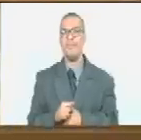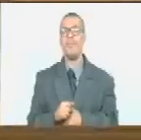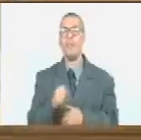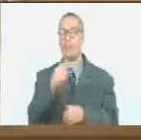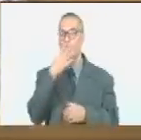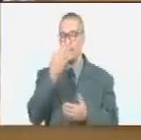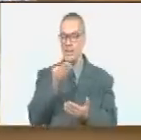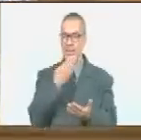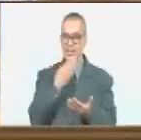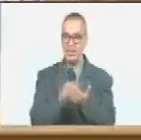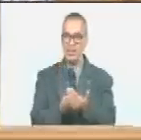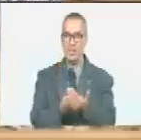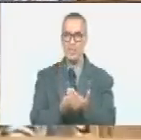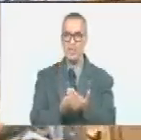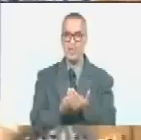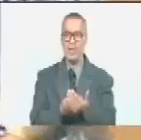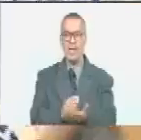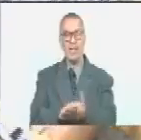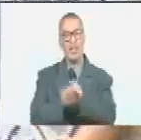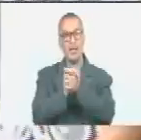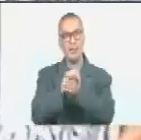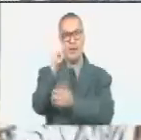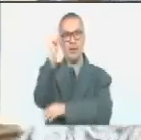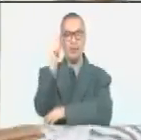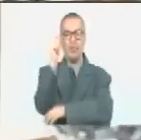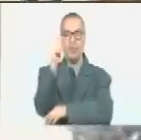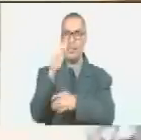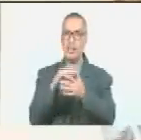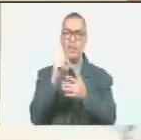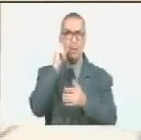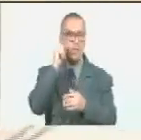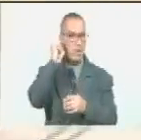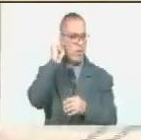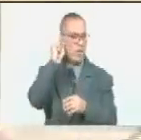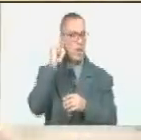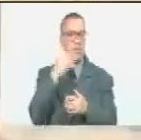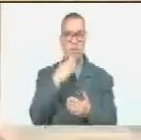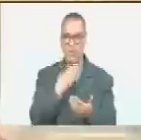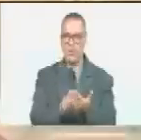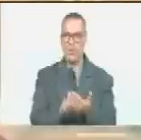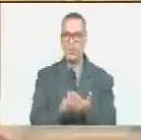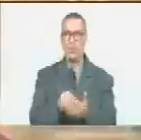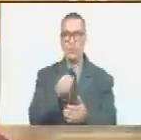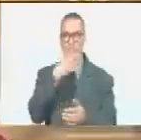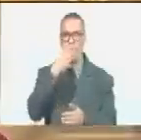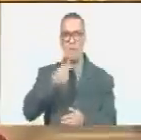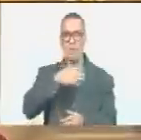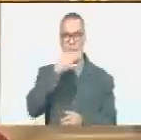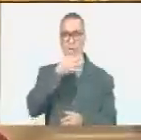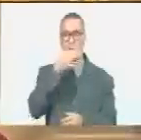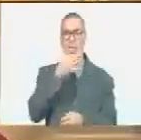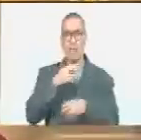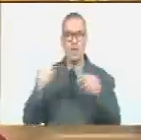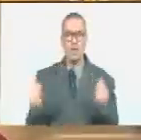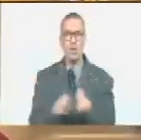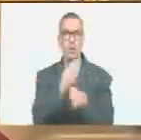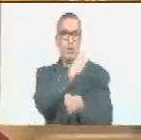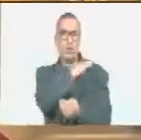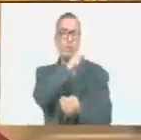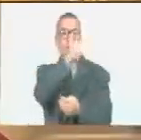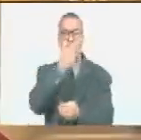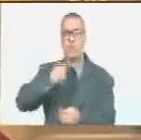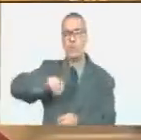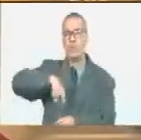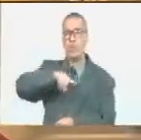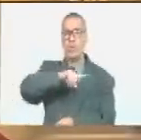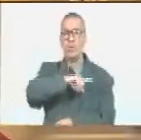Buenas tardes, colegas parlamentarios y parlamentarias. Buenas tardes, Junta Directiva de